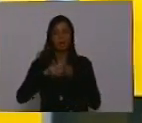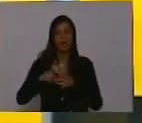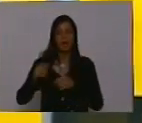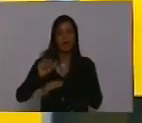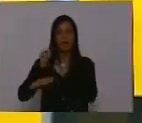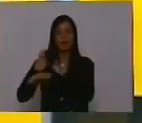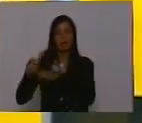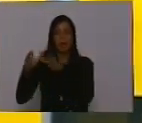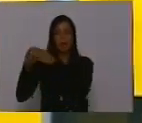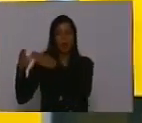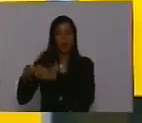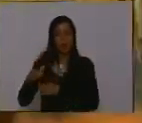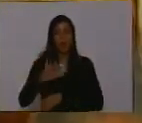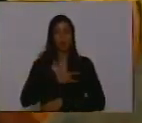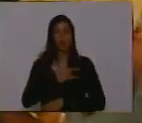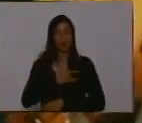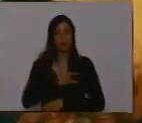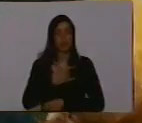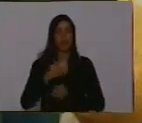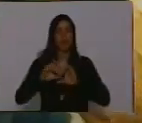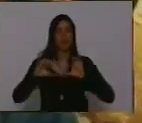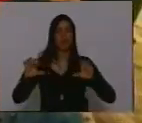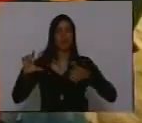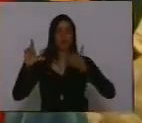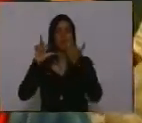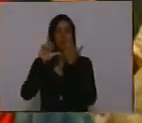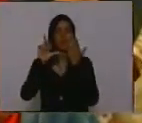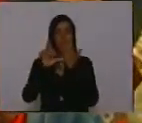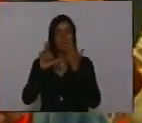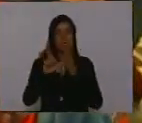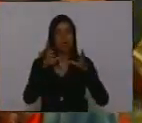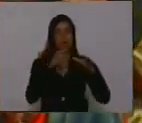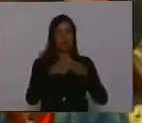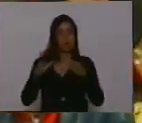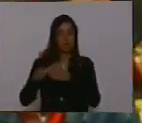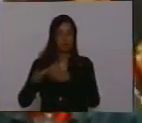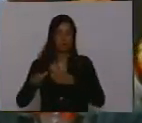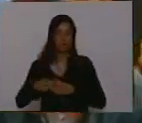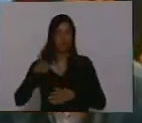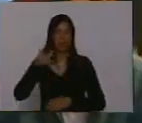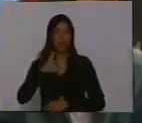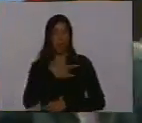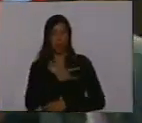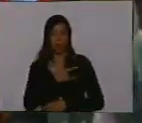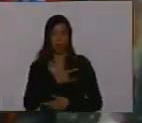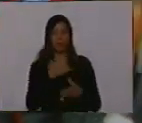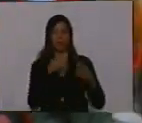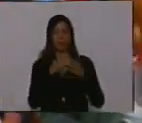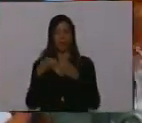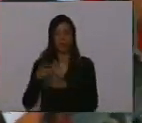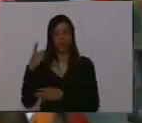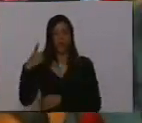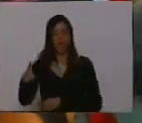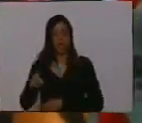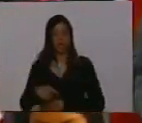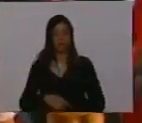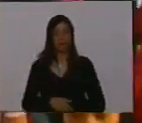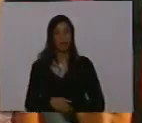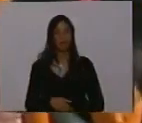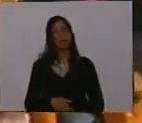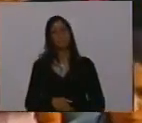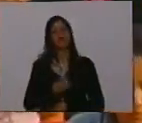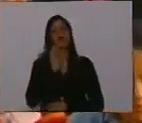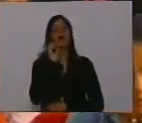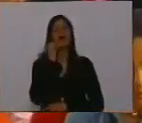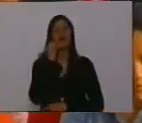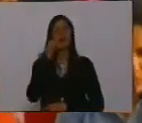estudiantiles, como es la educación media, los movimientos estudiantiles universitarios, como son los jóvenes